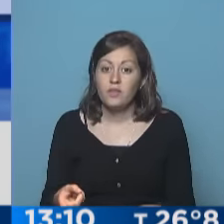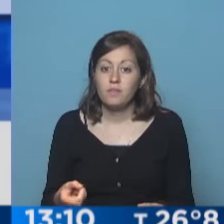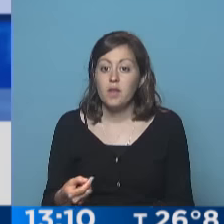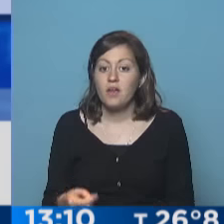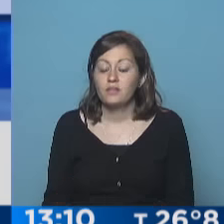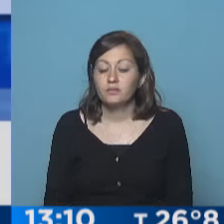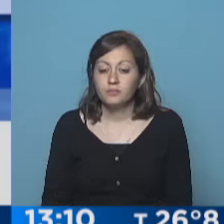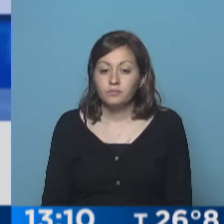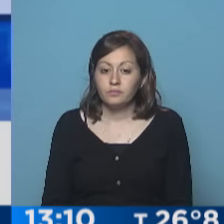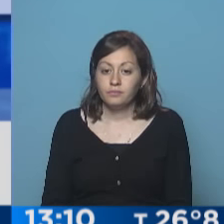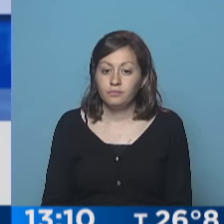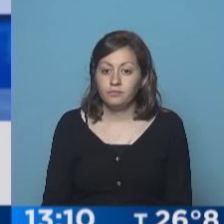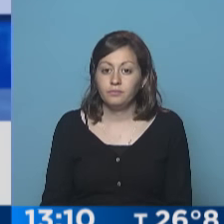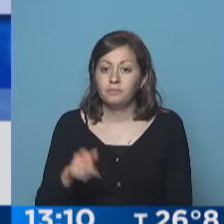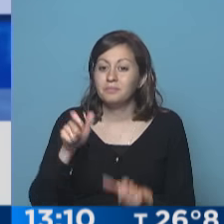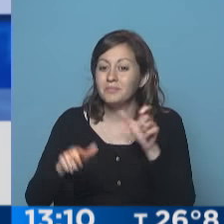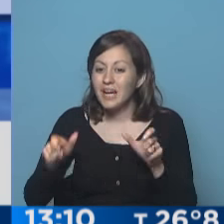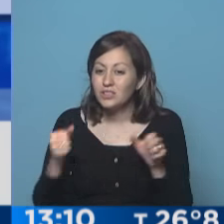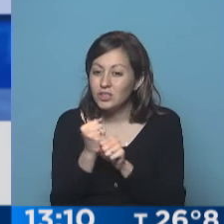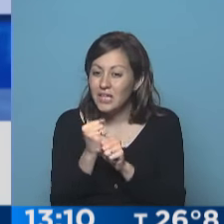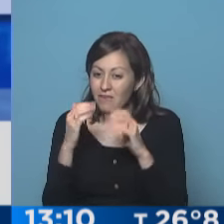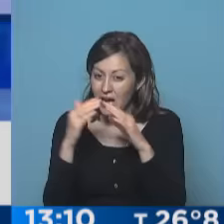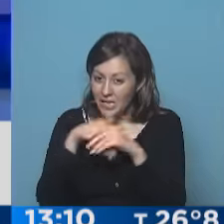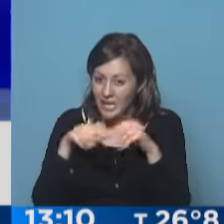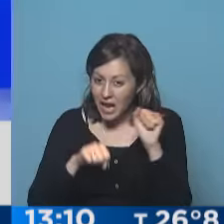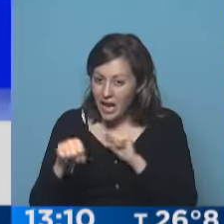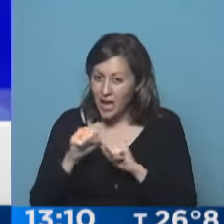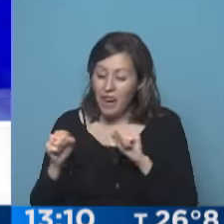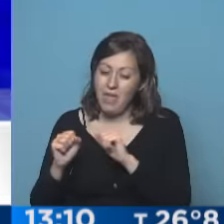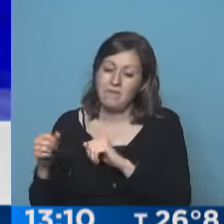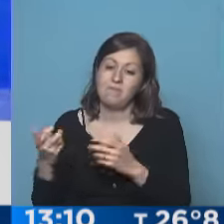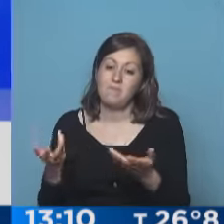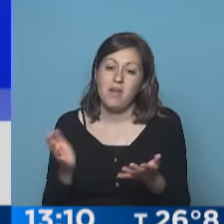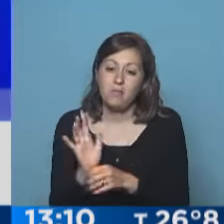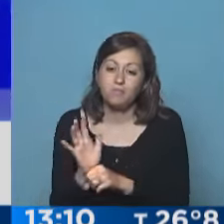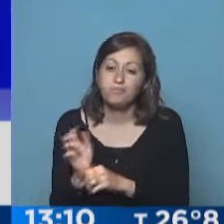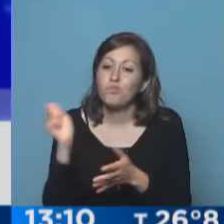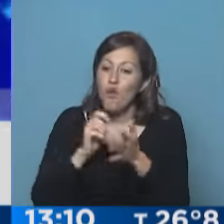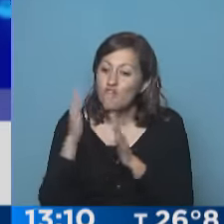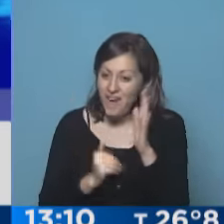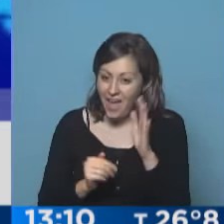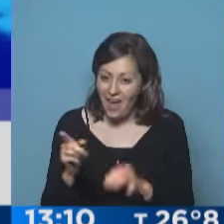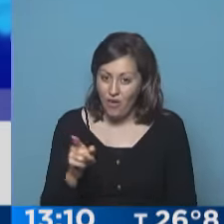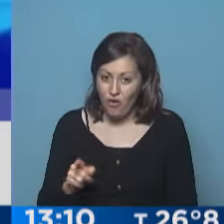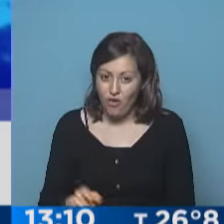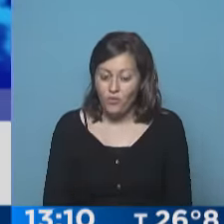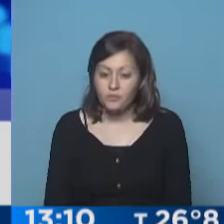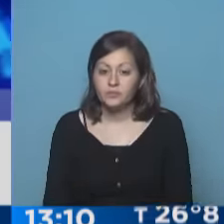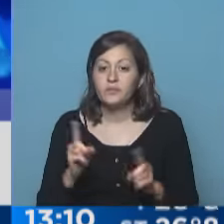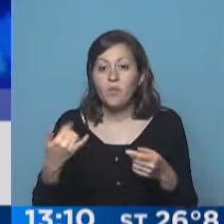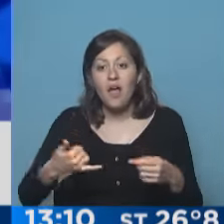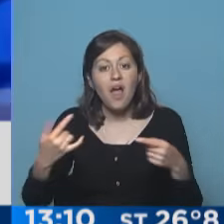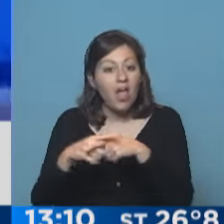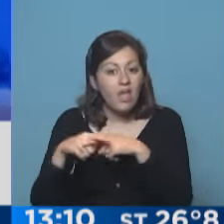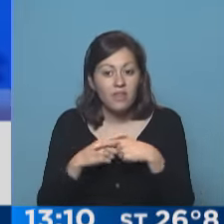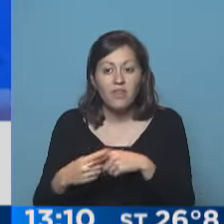del servicio doméstico y posteriormente eh Hay un debate que tiene que ver con eh la ley